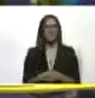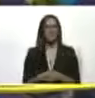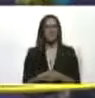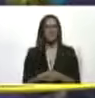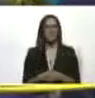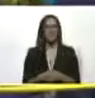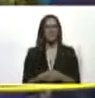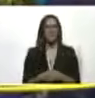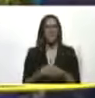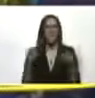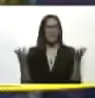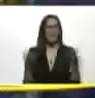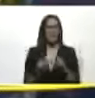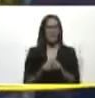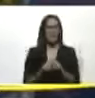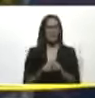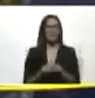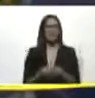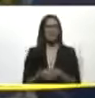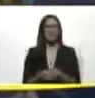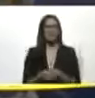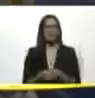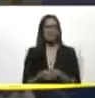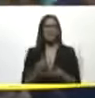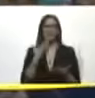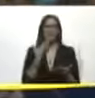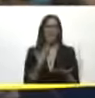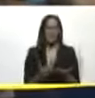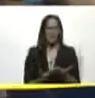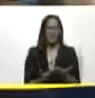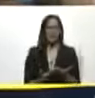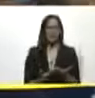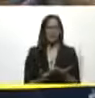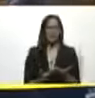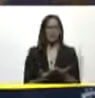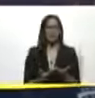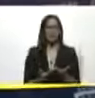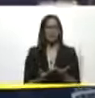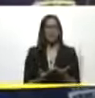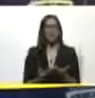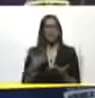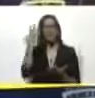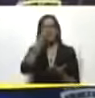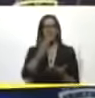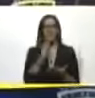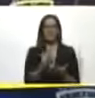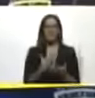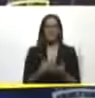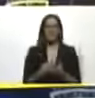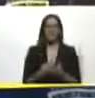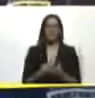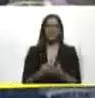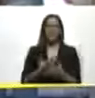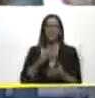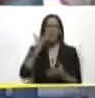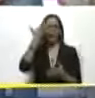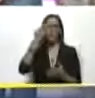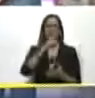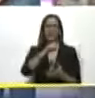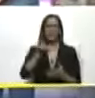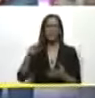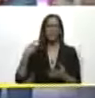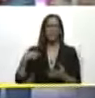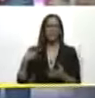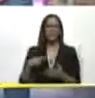muchachas aquí a mi lado les agradezco por la belleza de Alma que ustedes